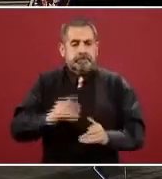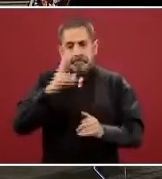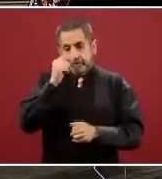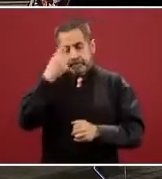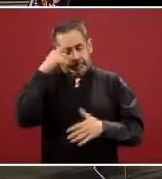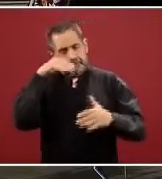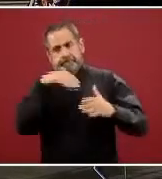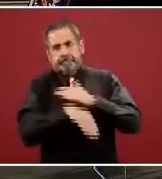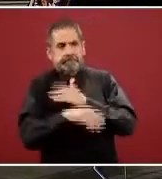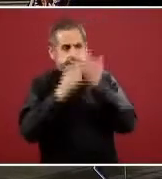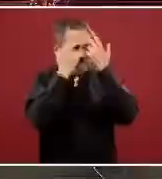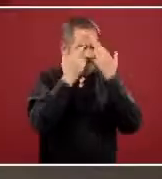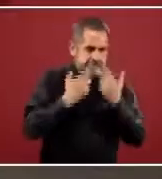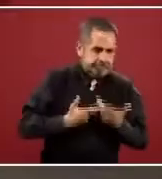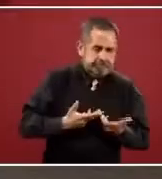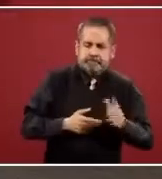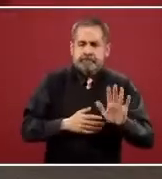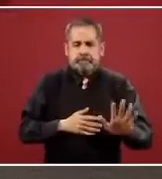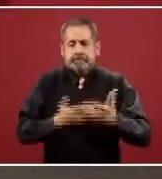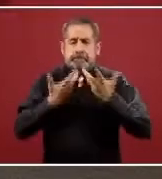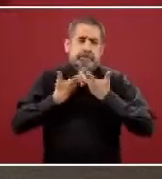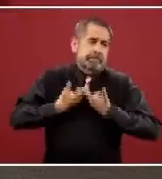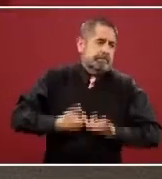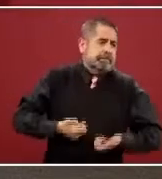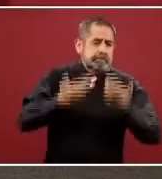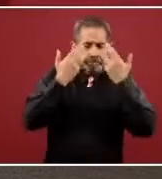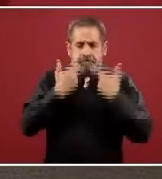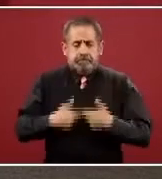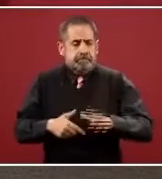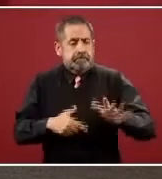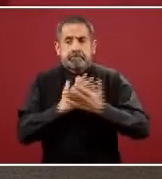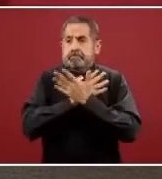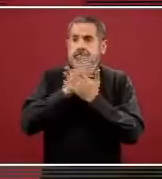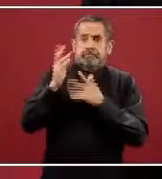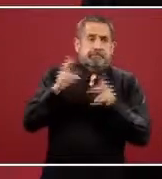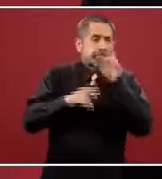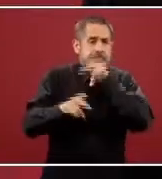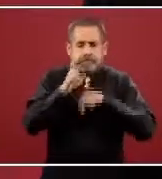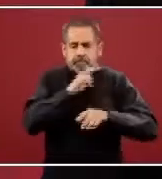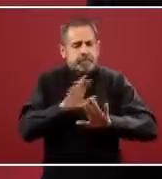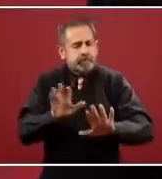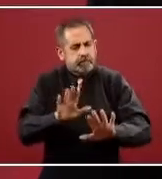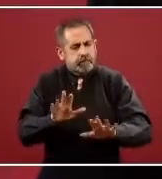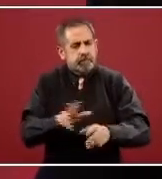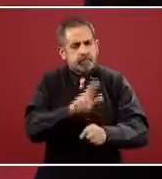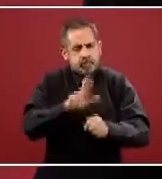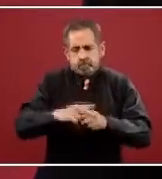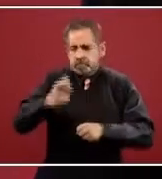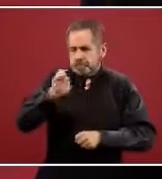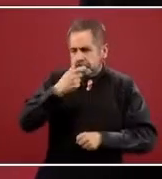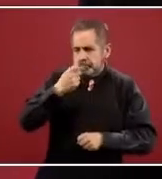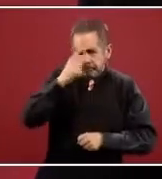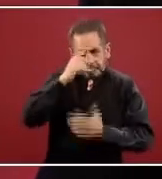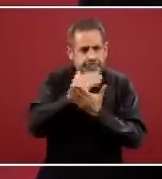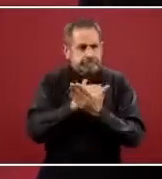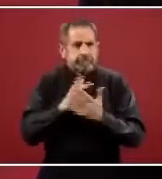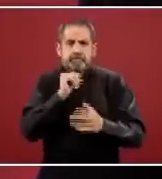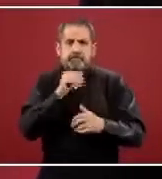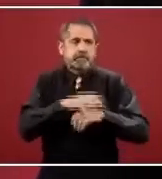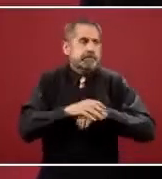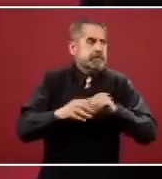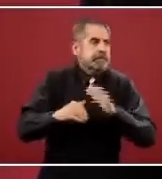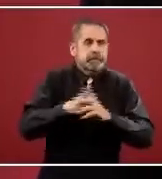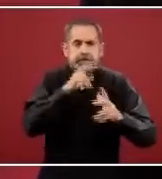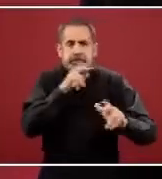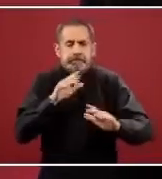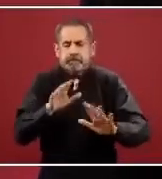tanto alguna recaída de algún episodio depresivo mayor o una exacerbación de los síntomas de ansiedad, etcétera. Entonces, esa